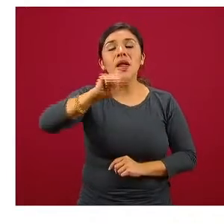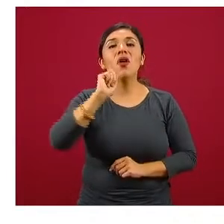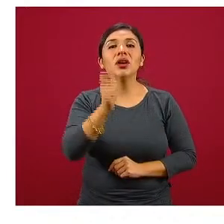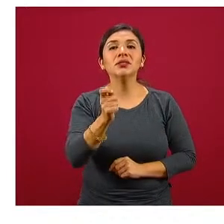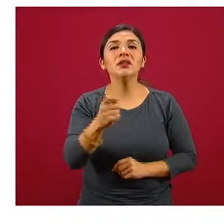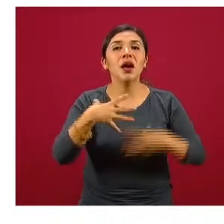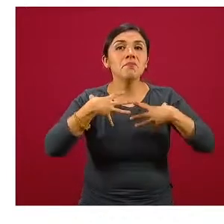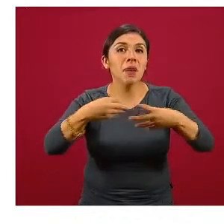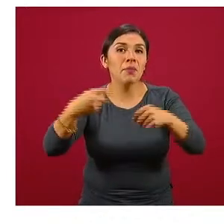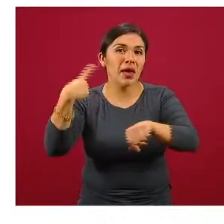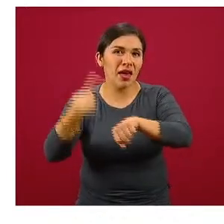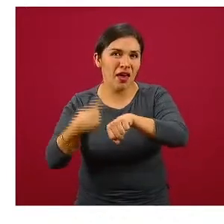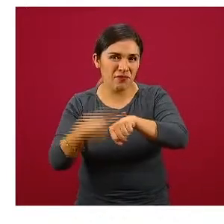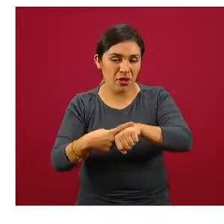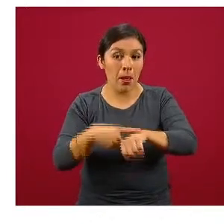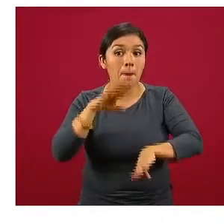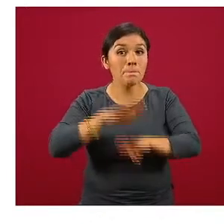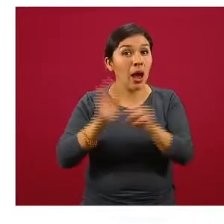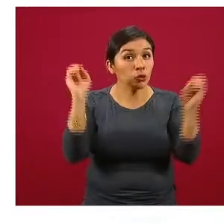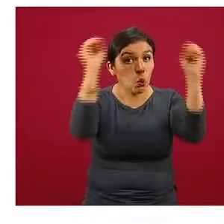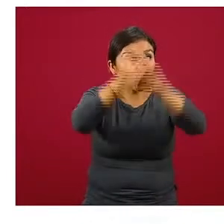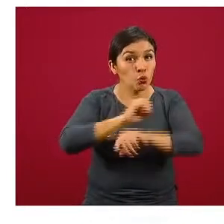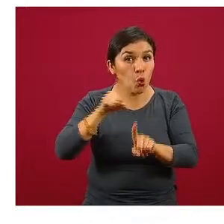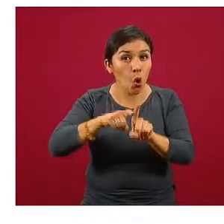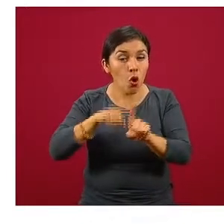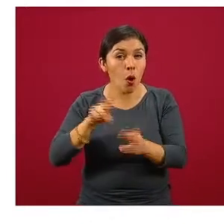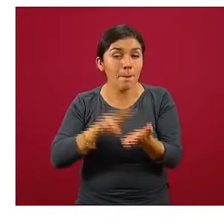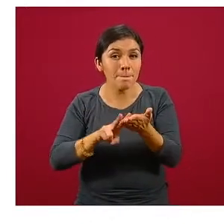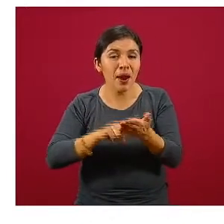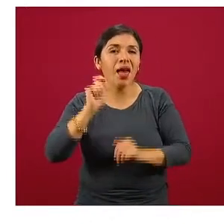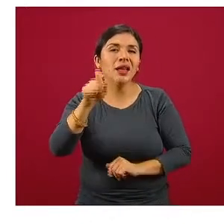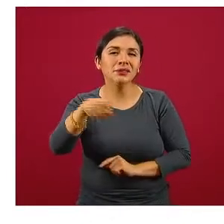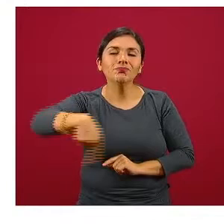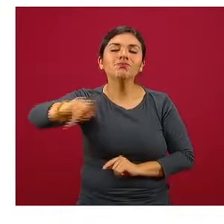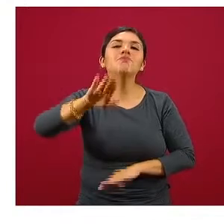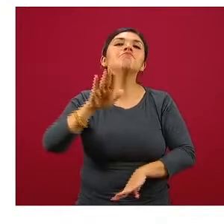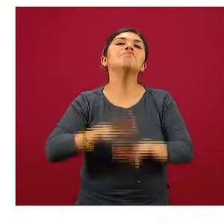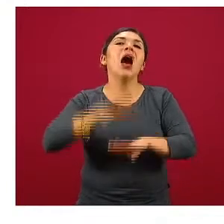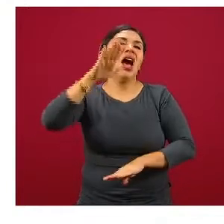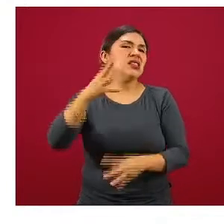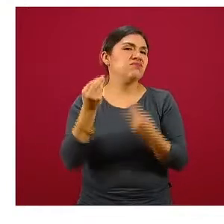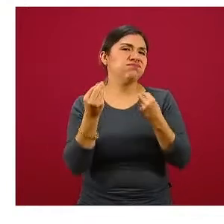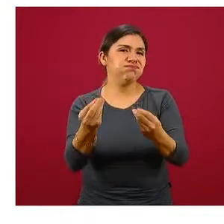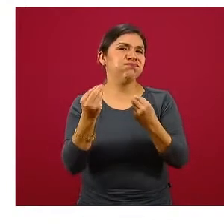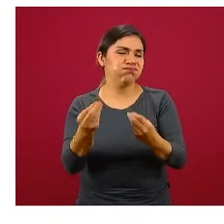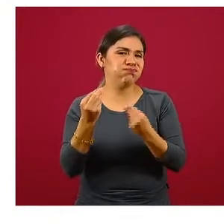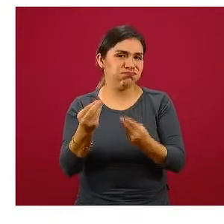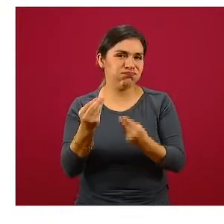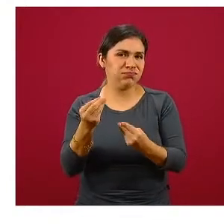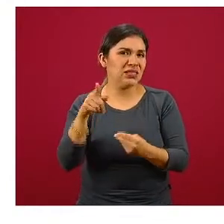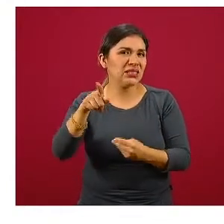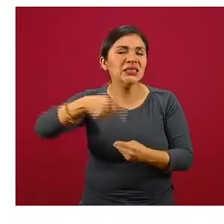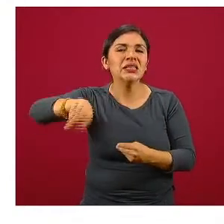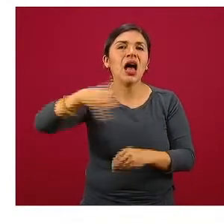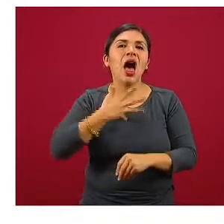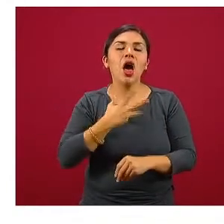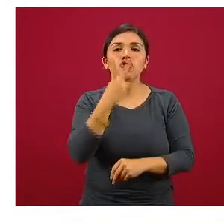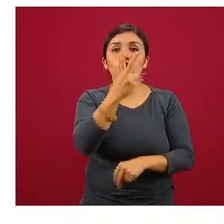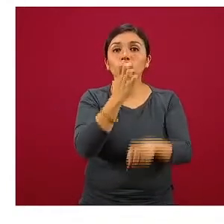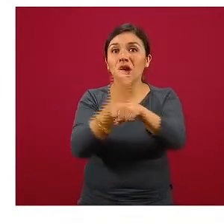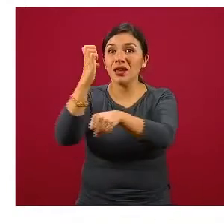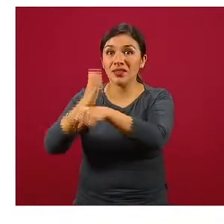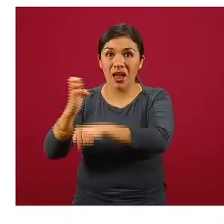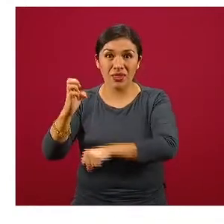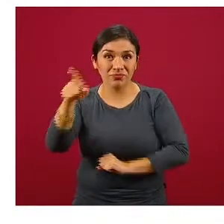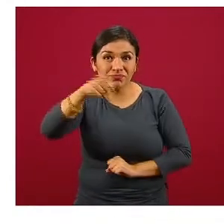México. El color más oscuro representa mayor tasa de incidencia, la escala más grande, que tienen 2 estados que se